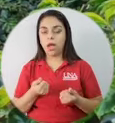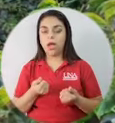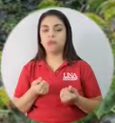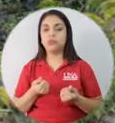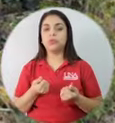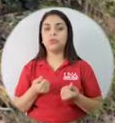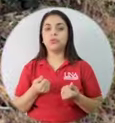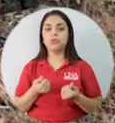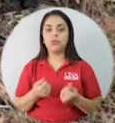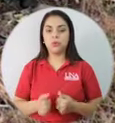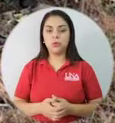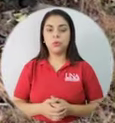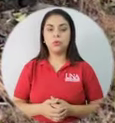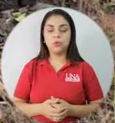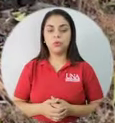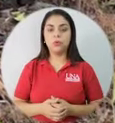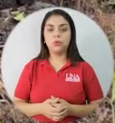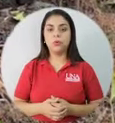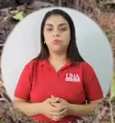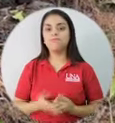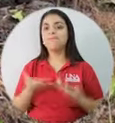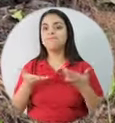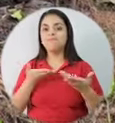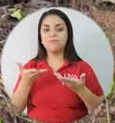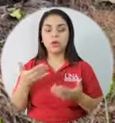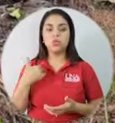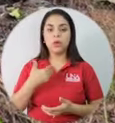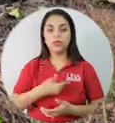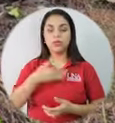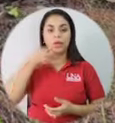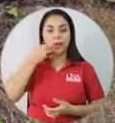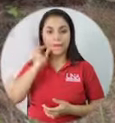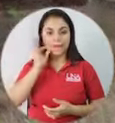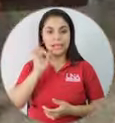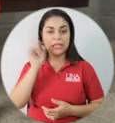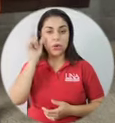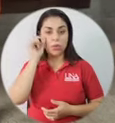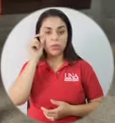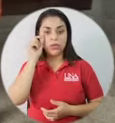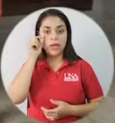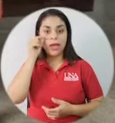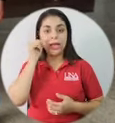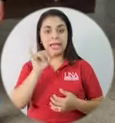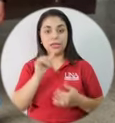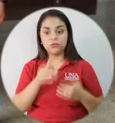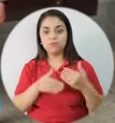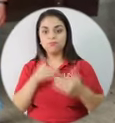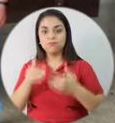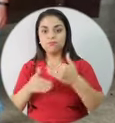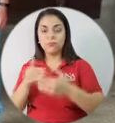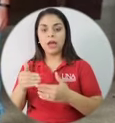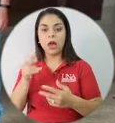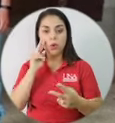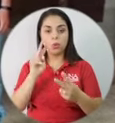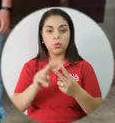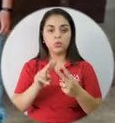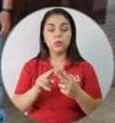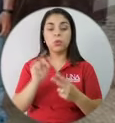cuánto está catando, a qué sabe nuestro café, esa curiosidad y nos va llevando